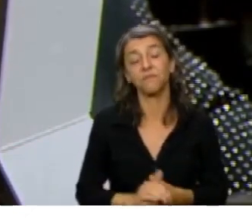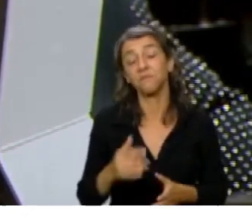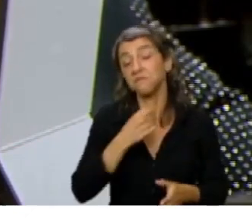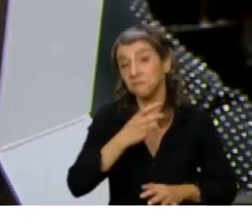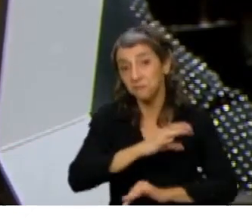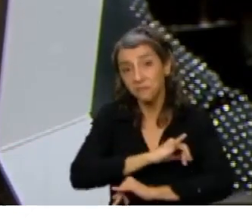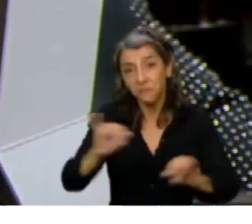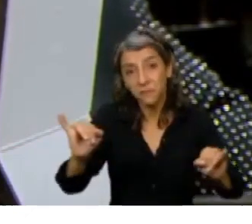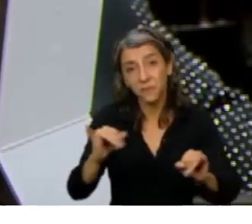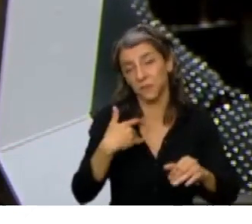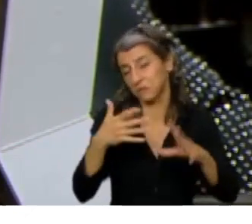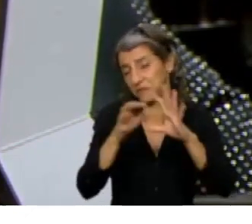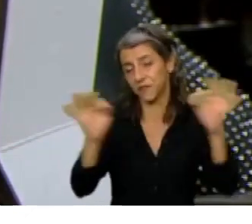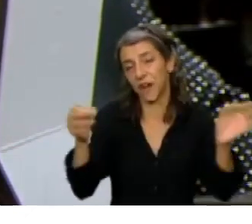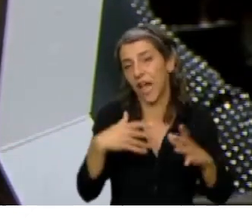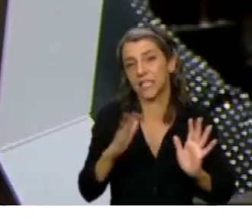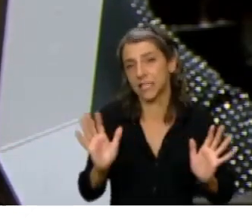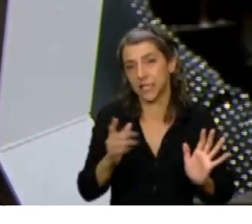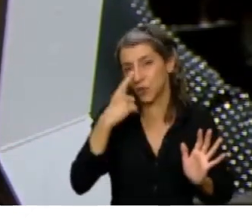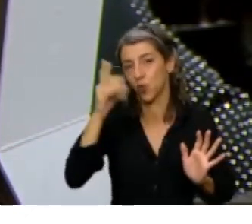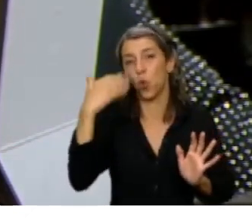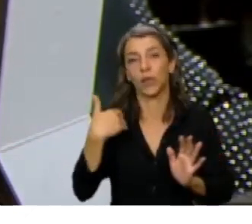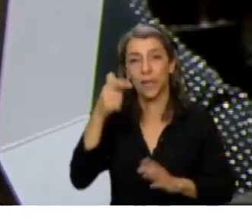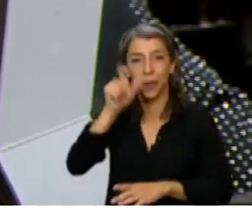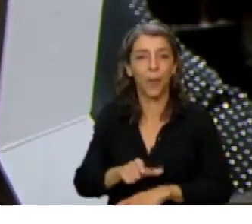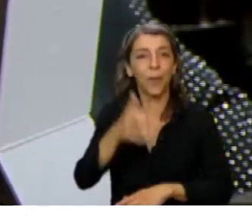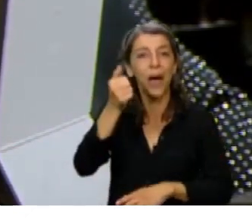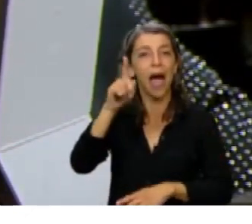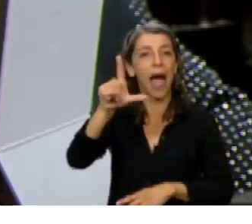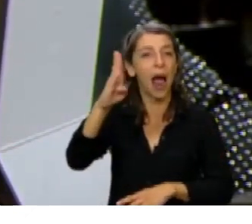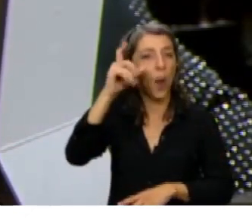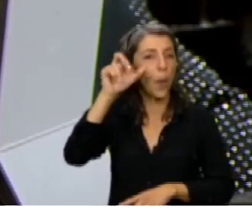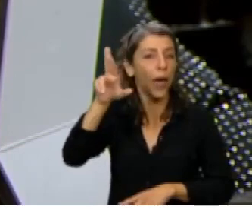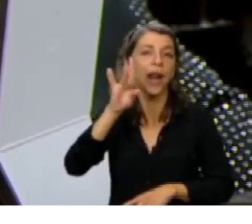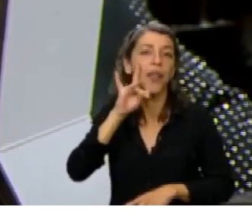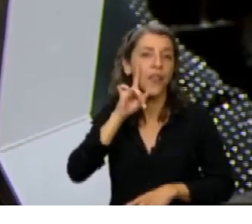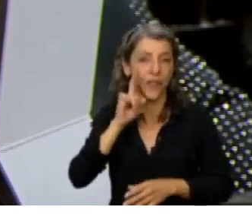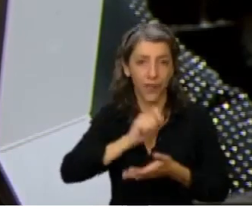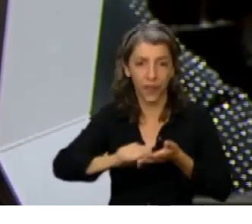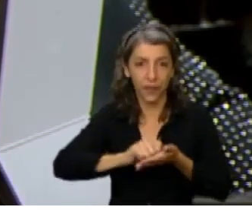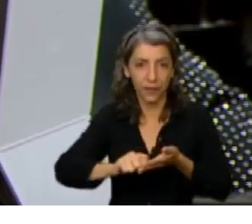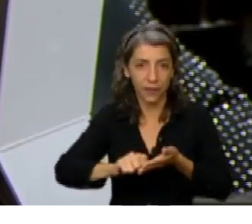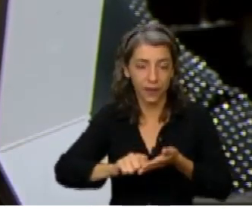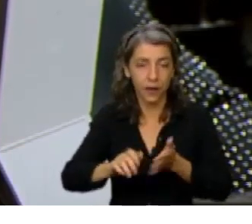una frase de Juan Bautista Alberdi, de su libro